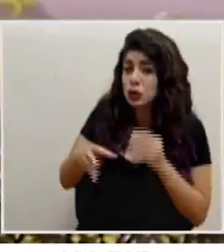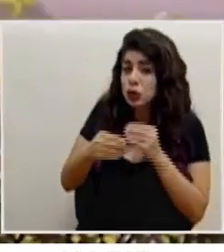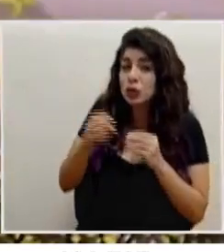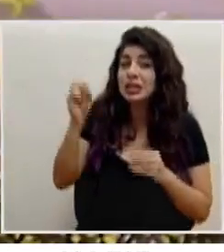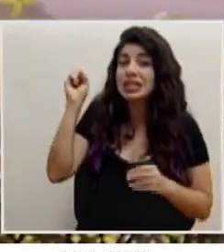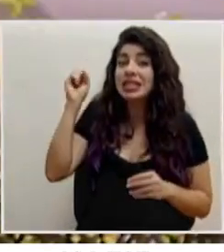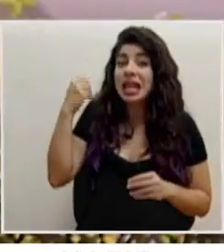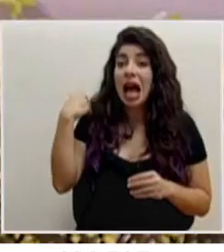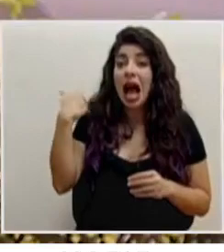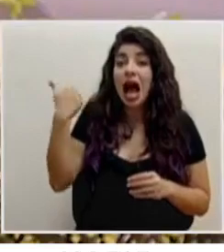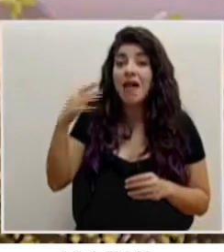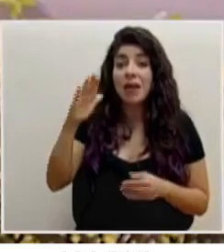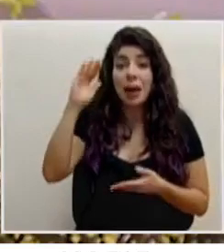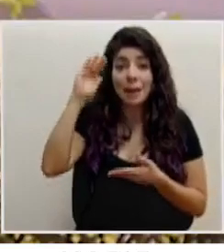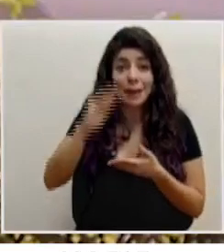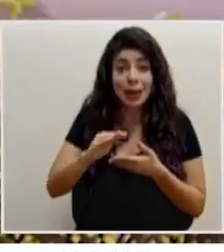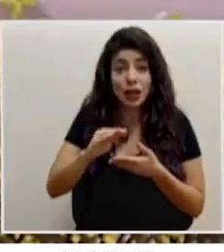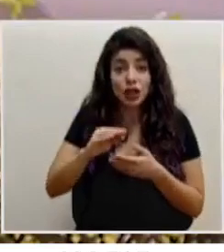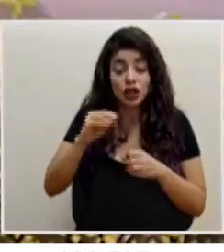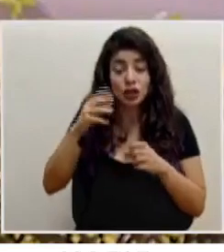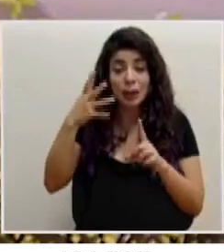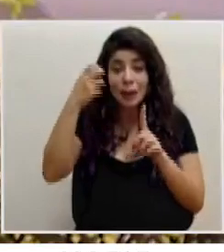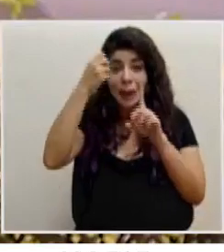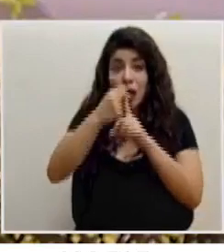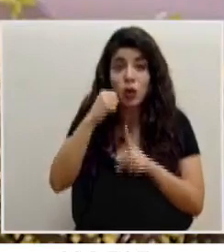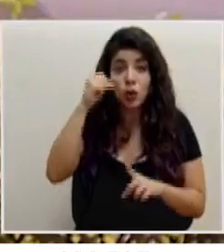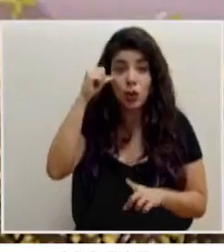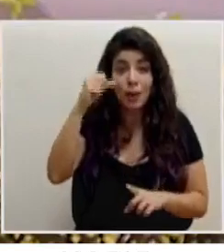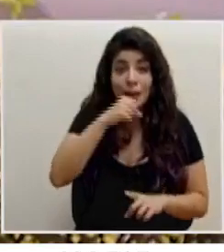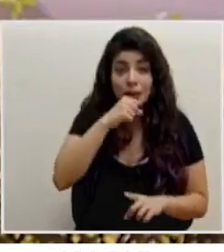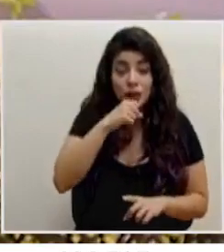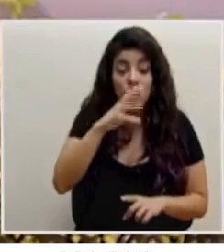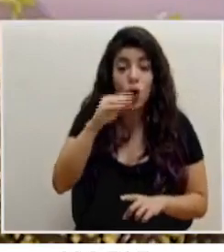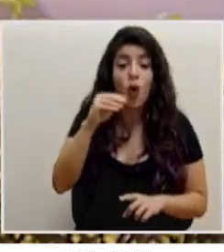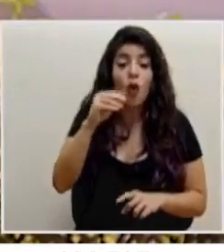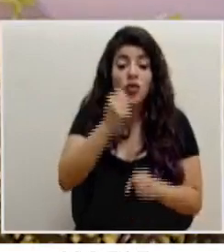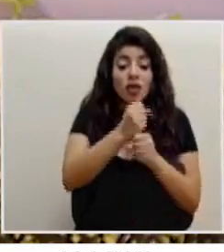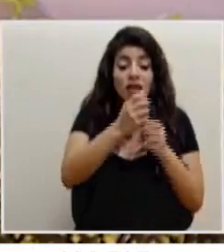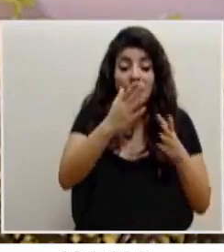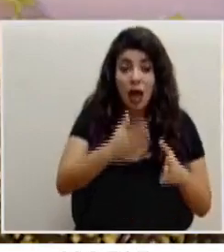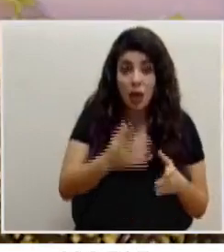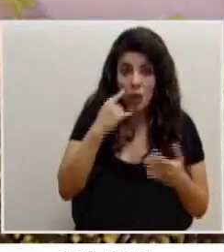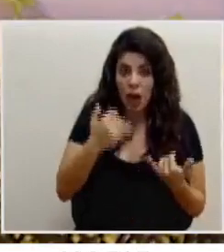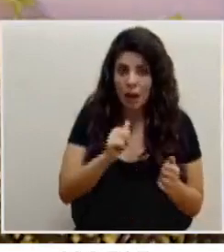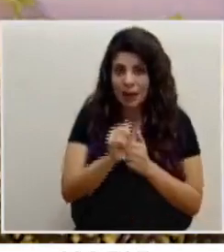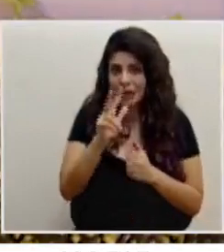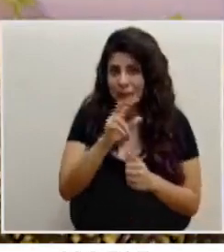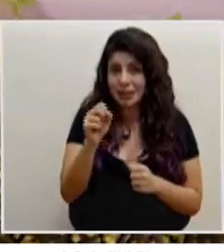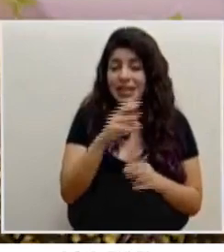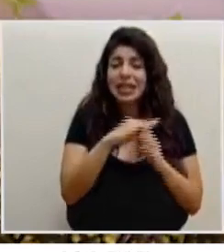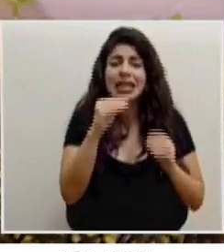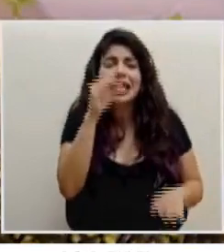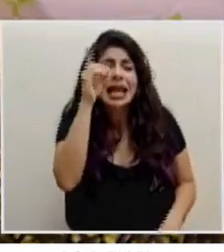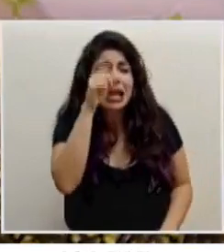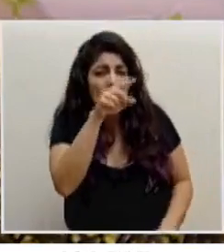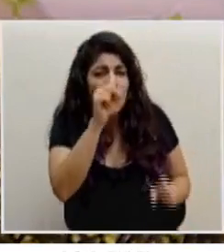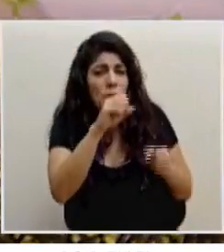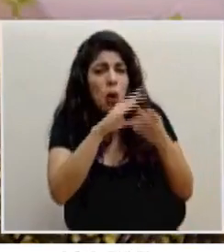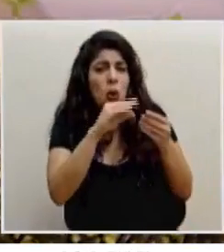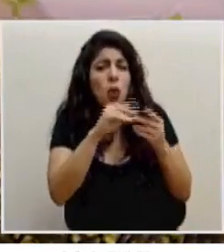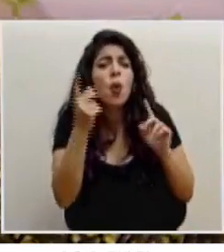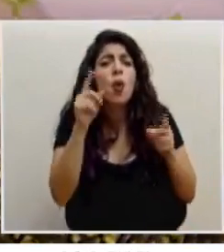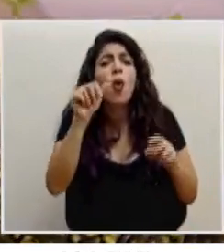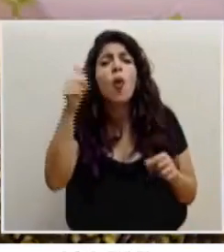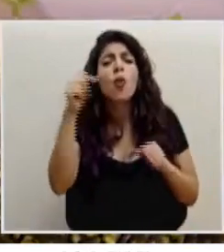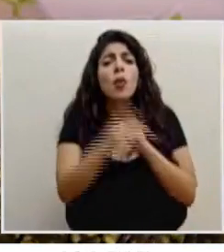ya había menor incidencia en adultos mayores y en personal de salud después de que ya cumplimos 3 meses en vacunación, y aprovechando que está ahí don Daniel, si nos puede contar a qué otros países